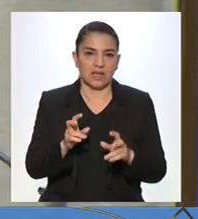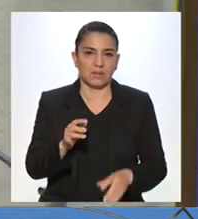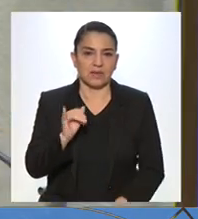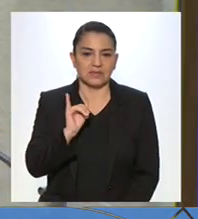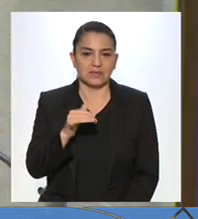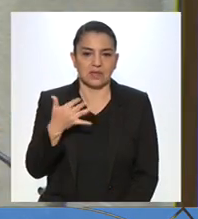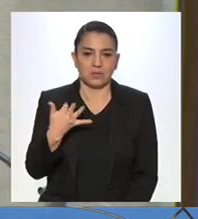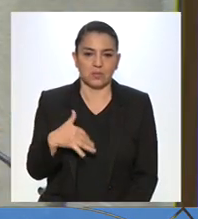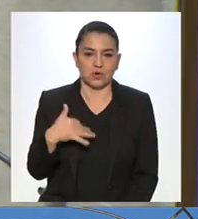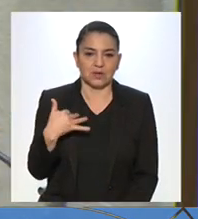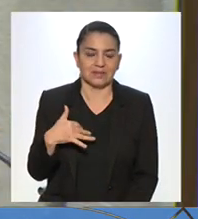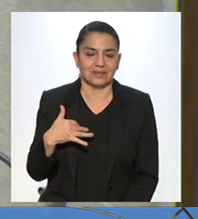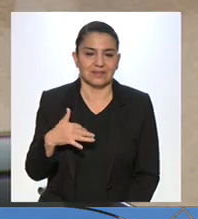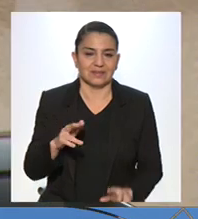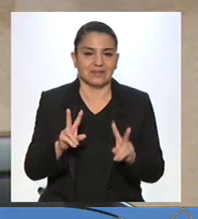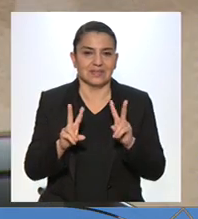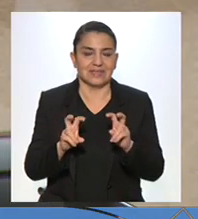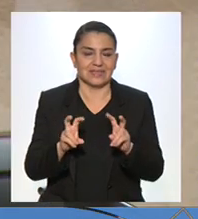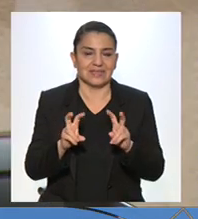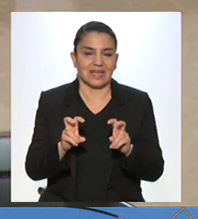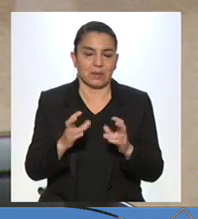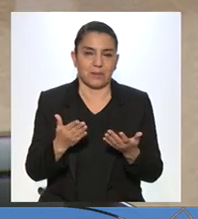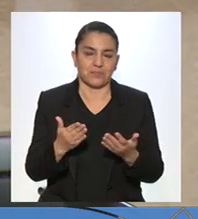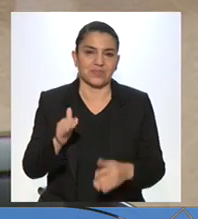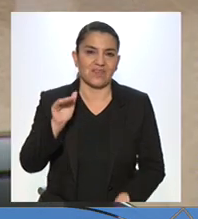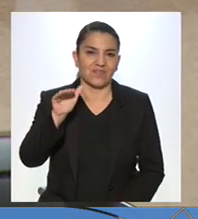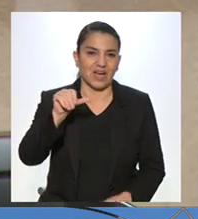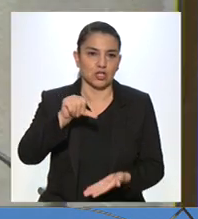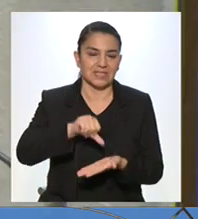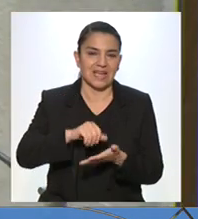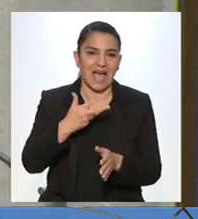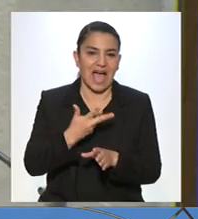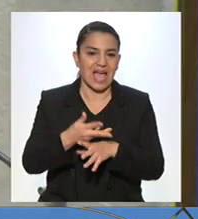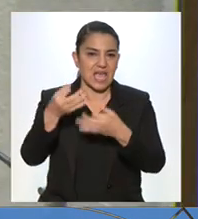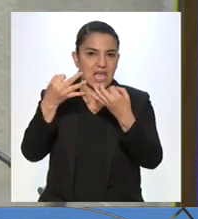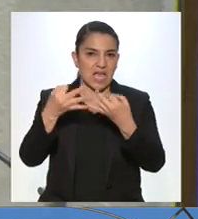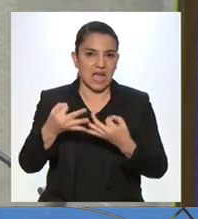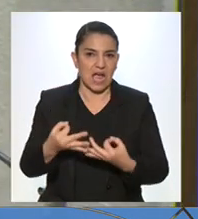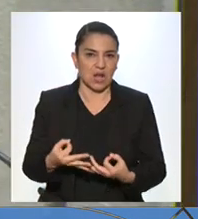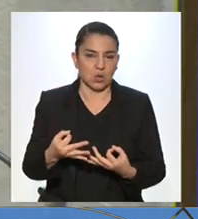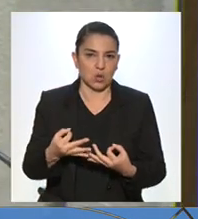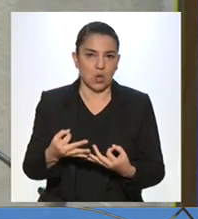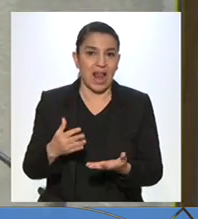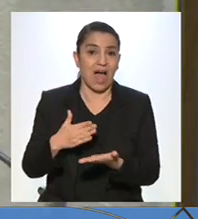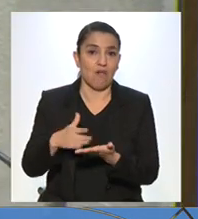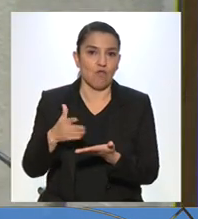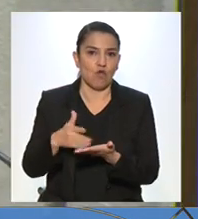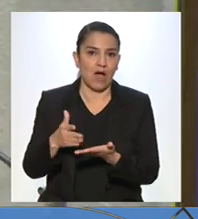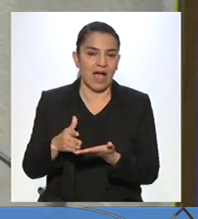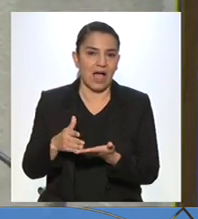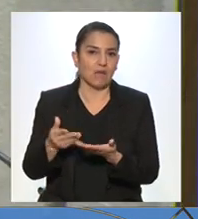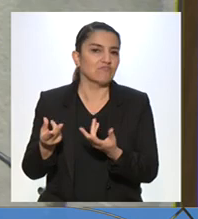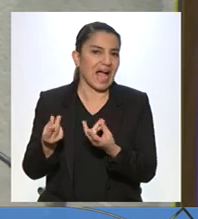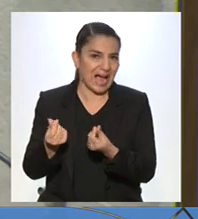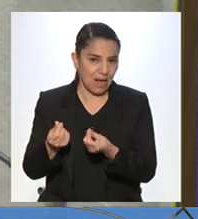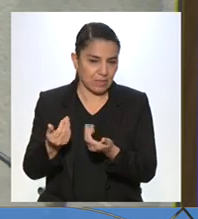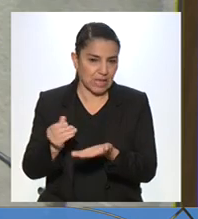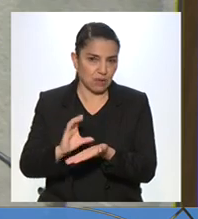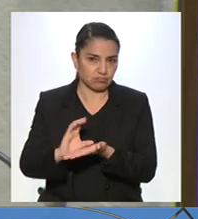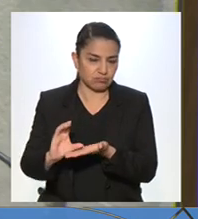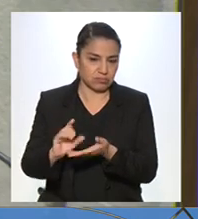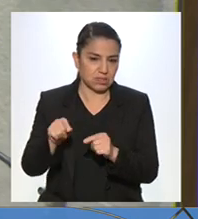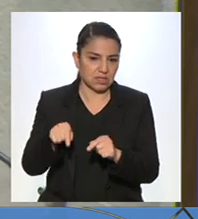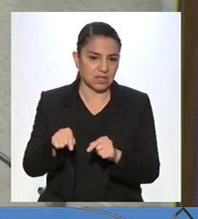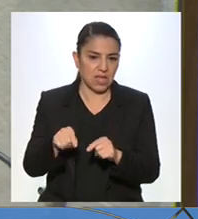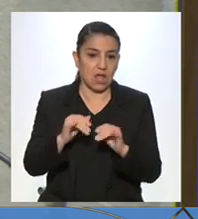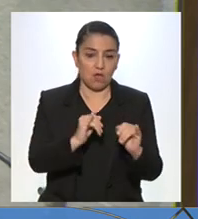relevante, dice relación, si es que el Banco Central tiene una estimación respecto a la fuga de capitales. Porque los